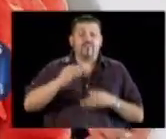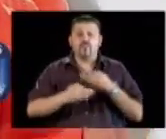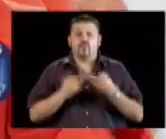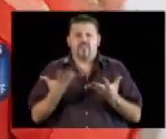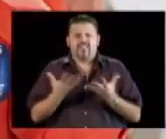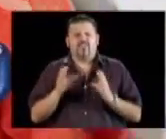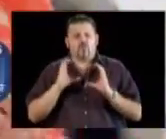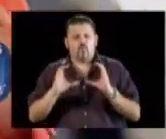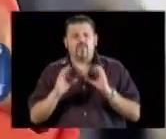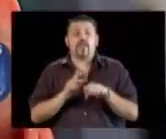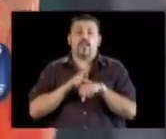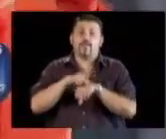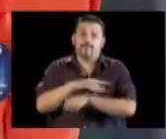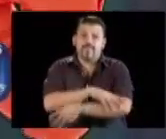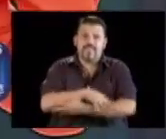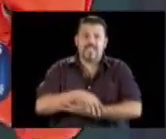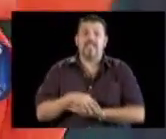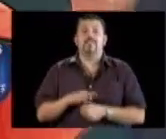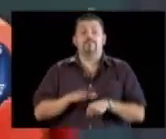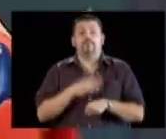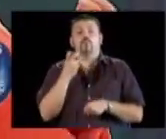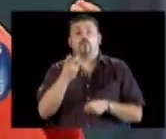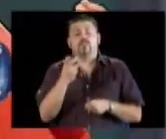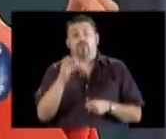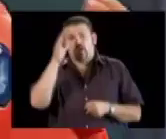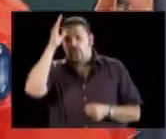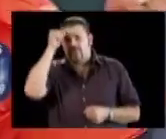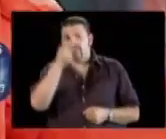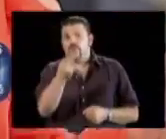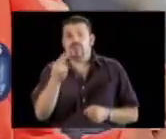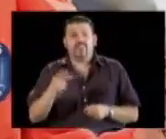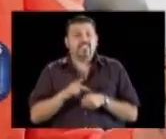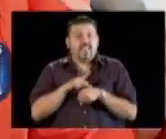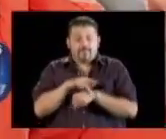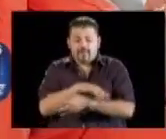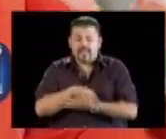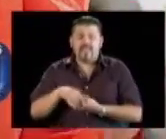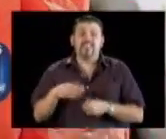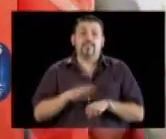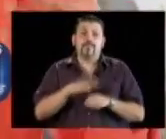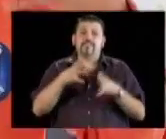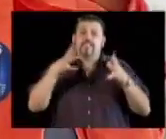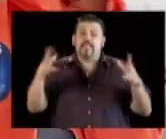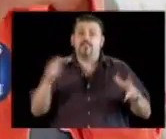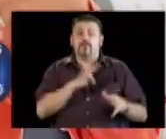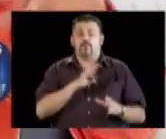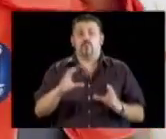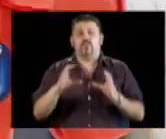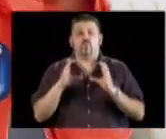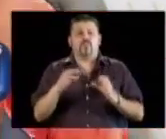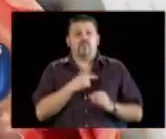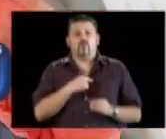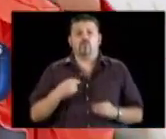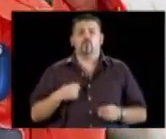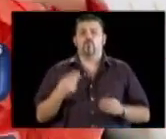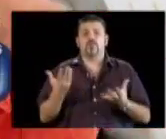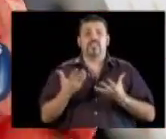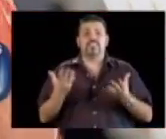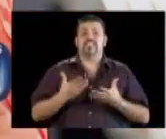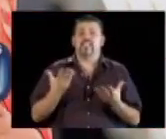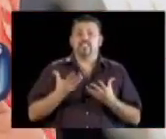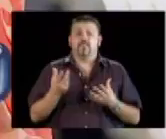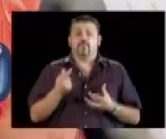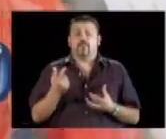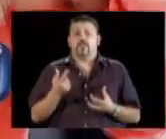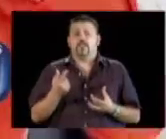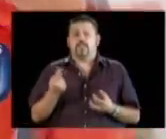piel. Recuerden que la piel es el órgano más grande del cuerpo y así como cubrimos y cuidamos todos los